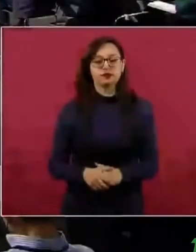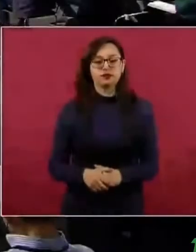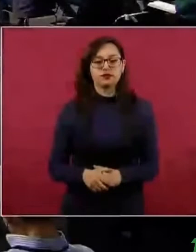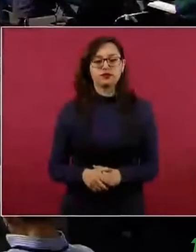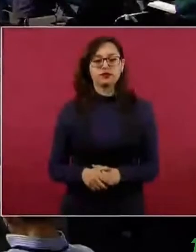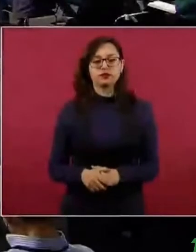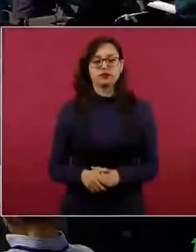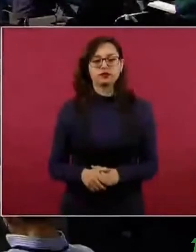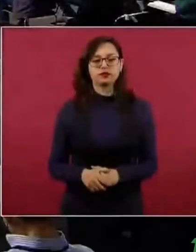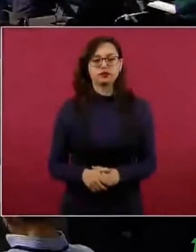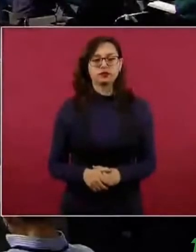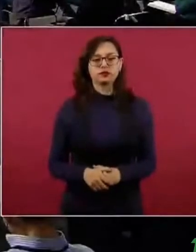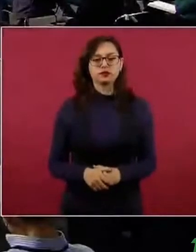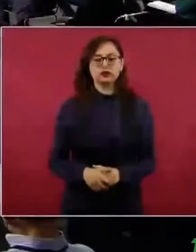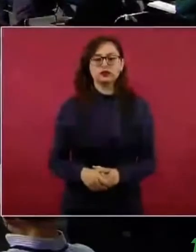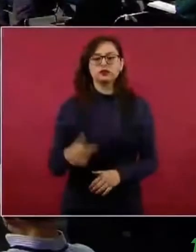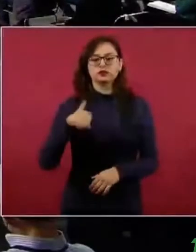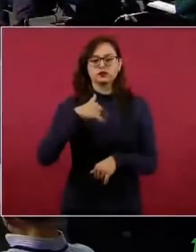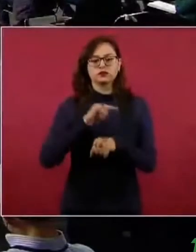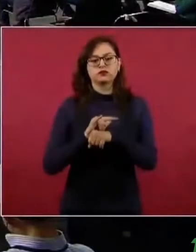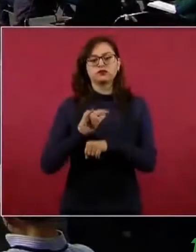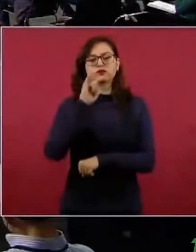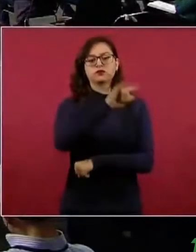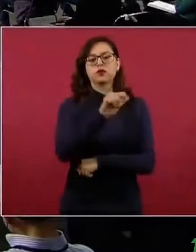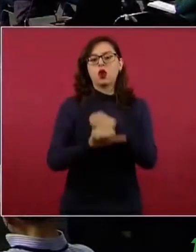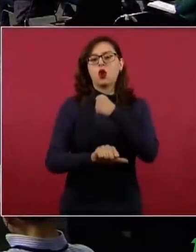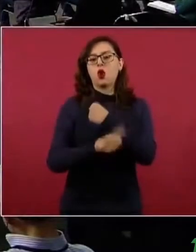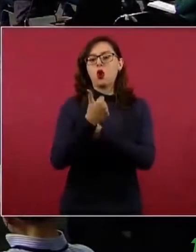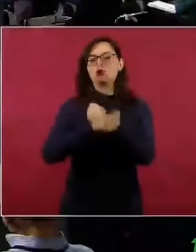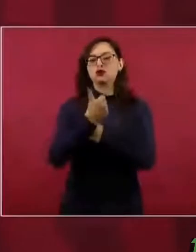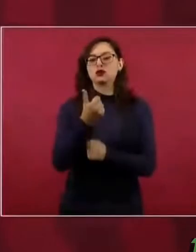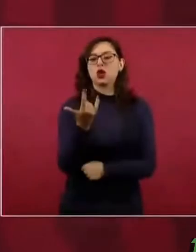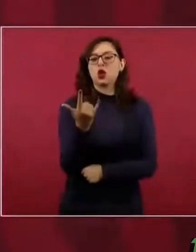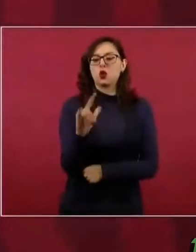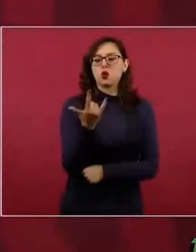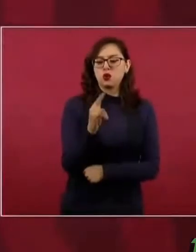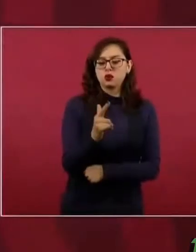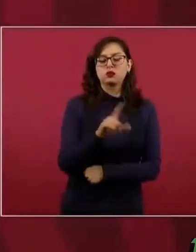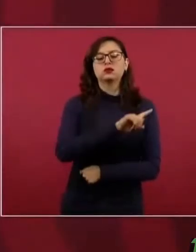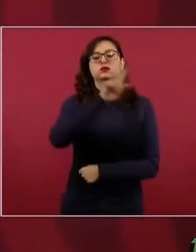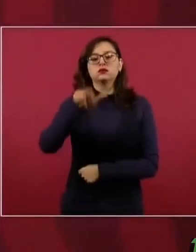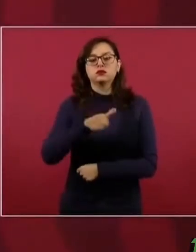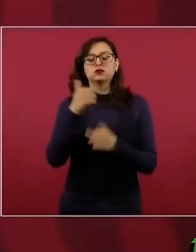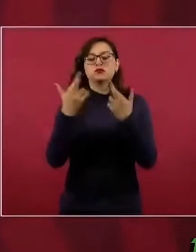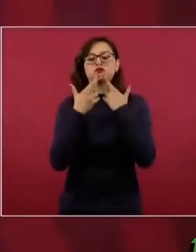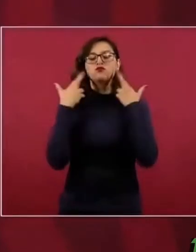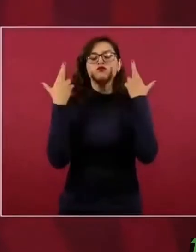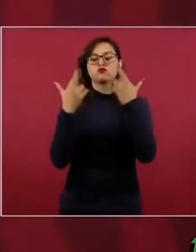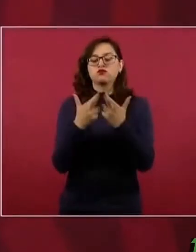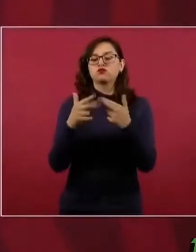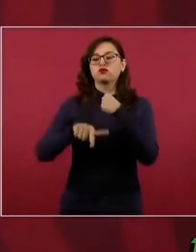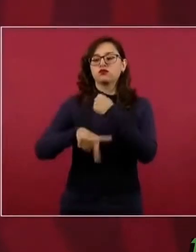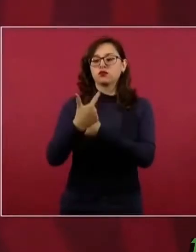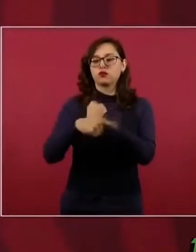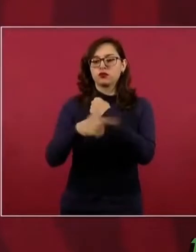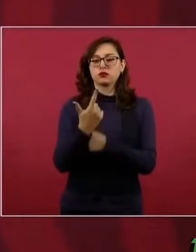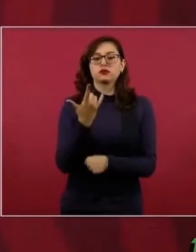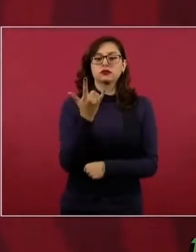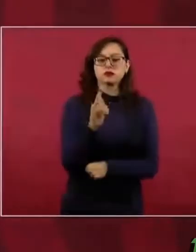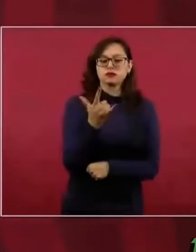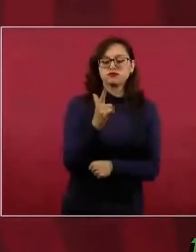día 11 a reuniones el 12 todavía está